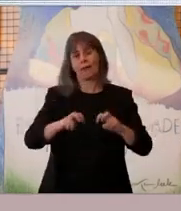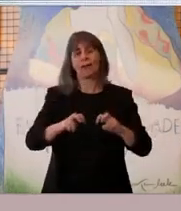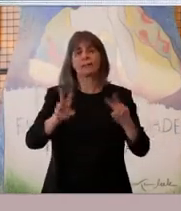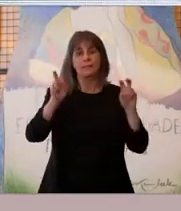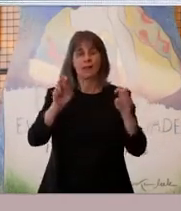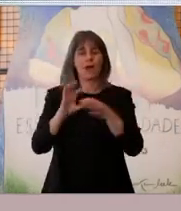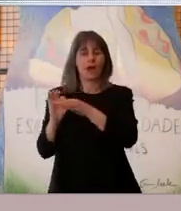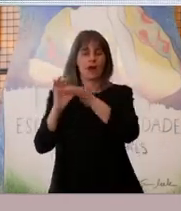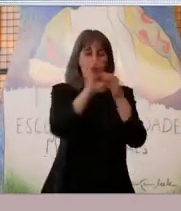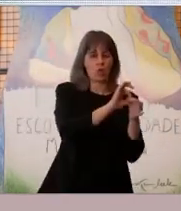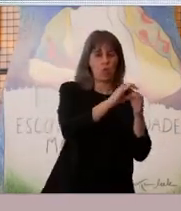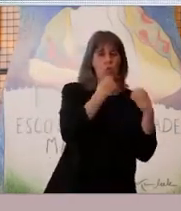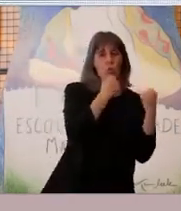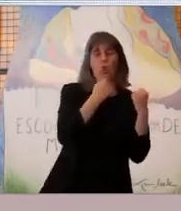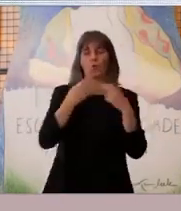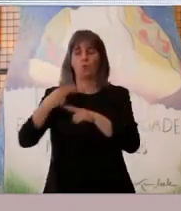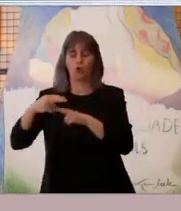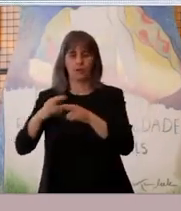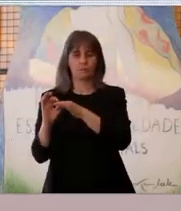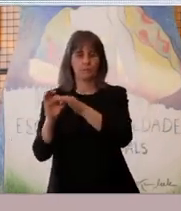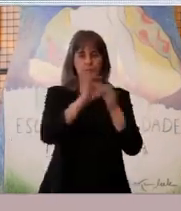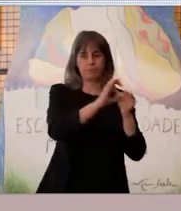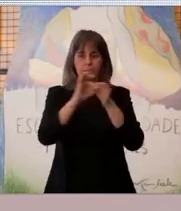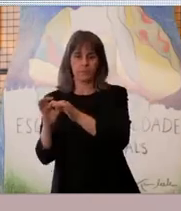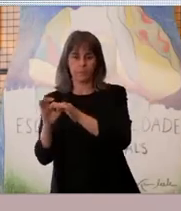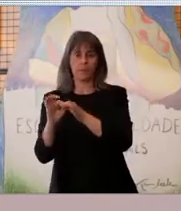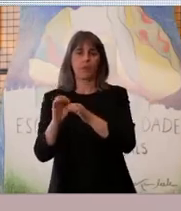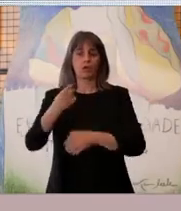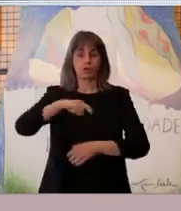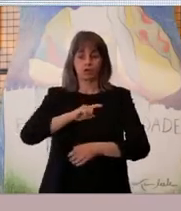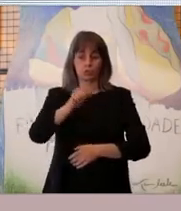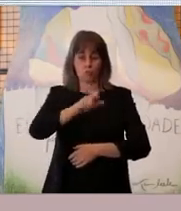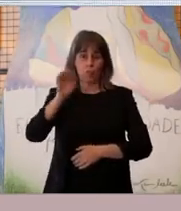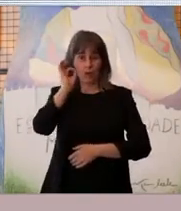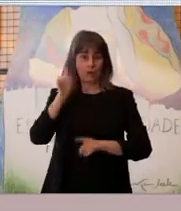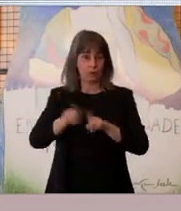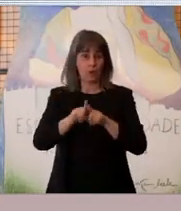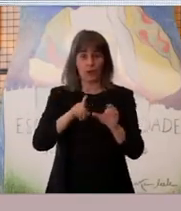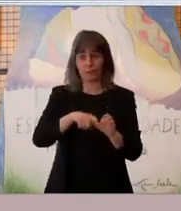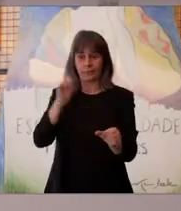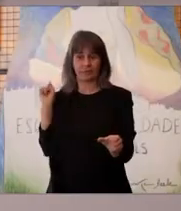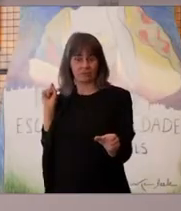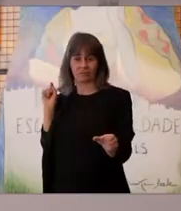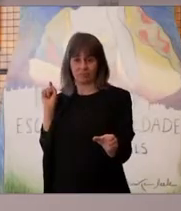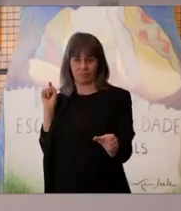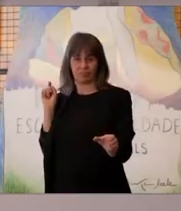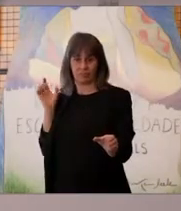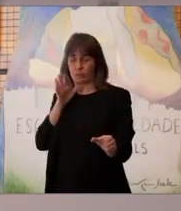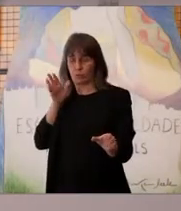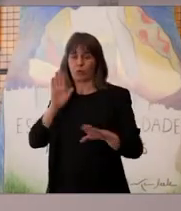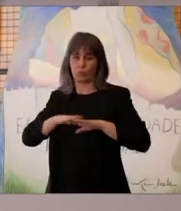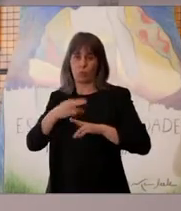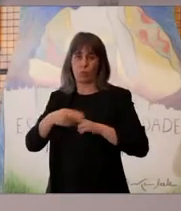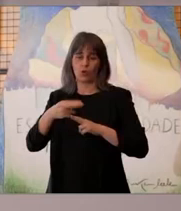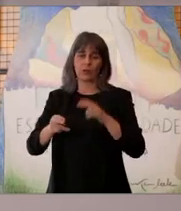poder y la política y cómo hemos sido sistemáticamente excluidas Del Poder las mujeres a través también de la política